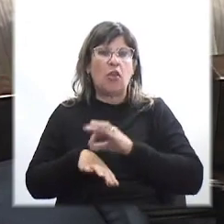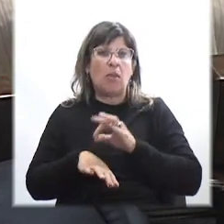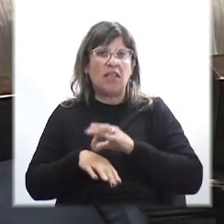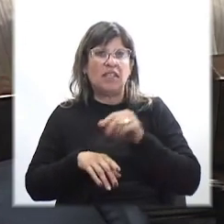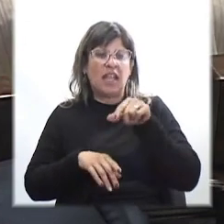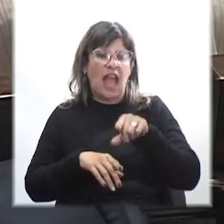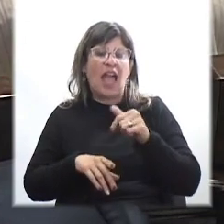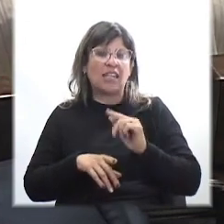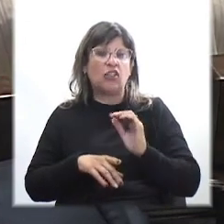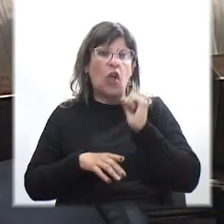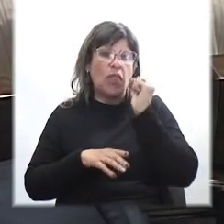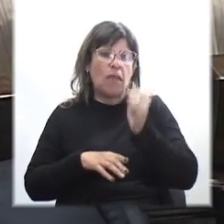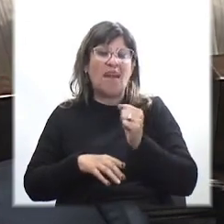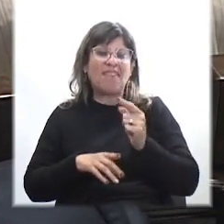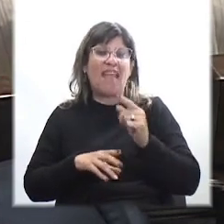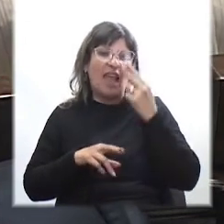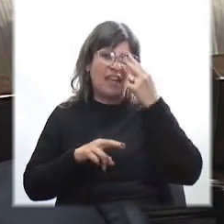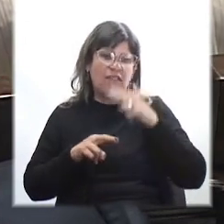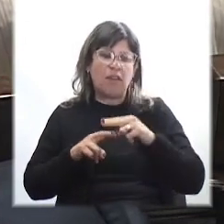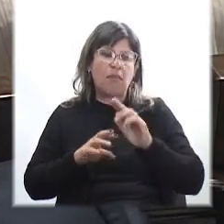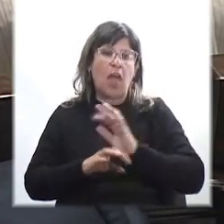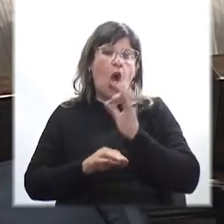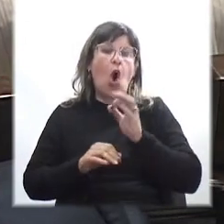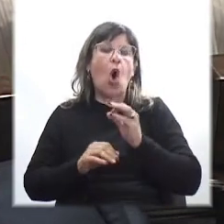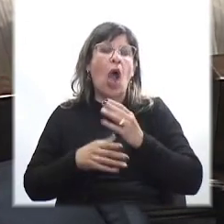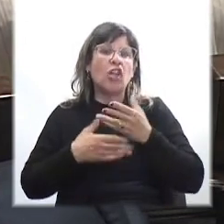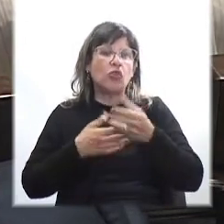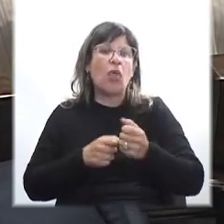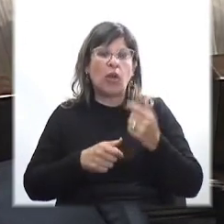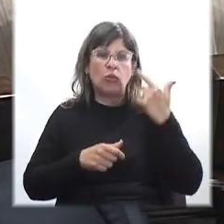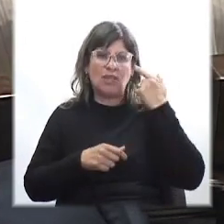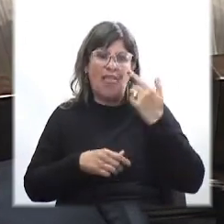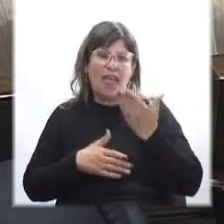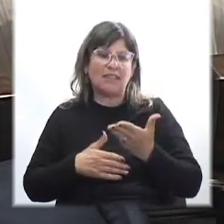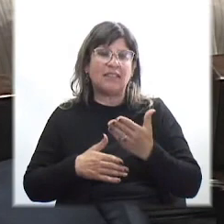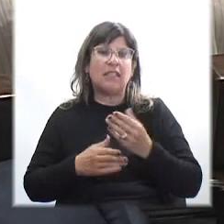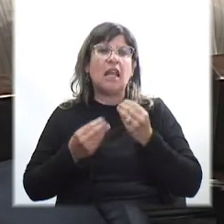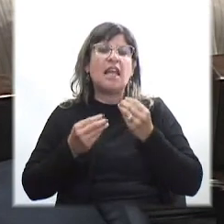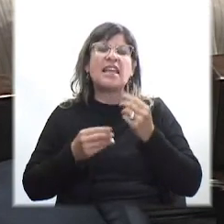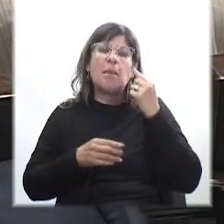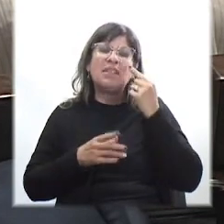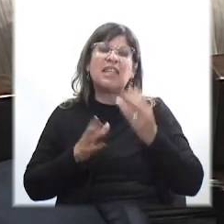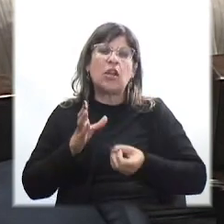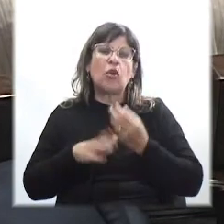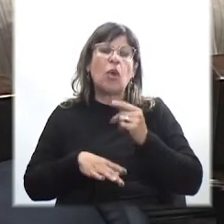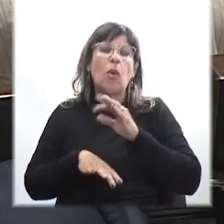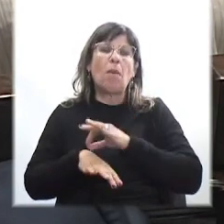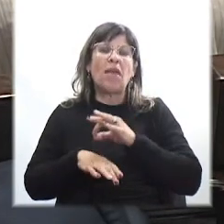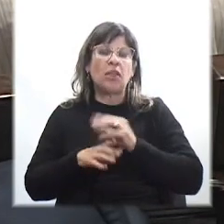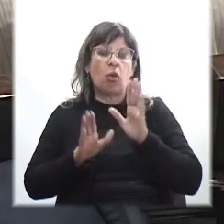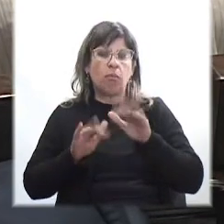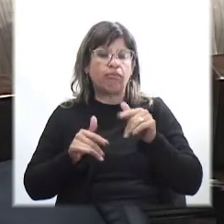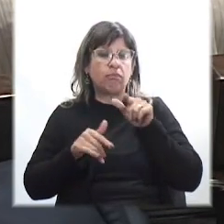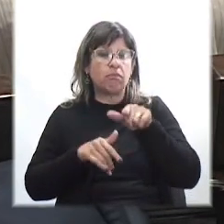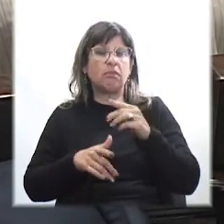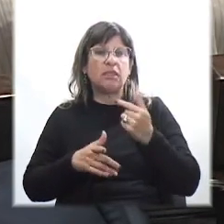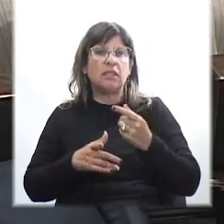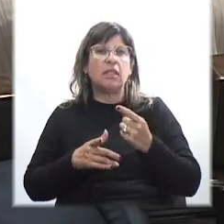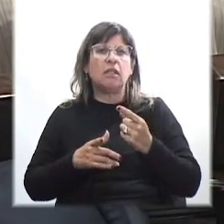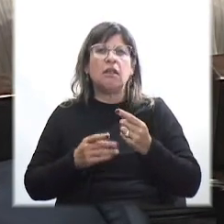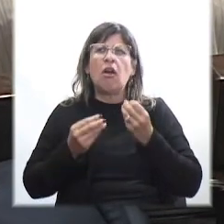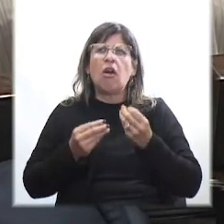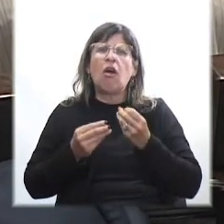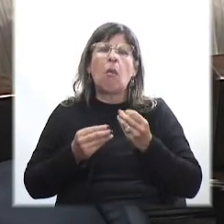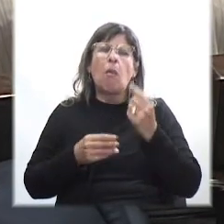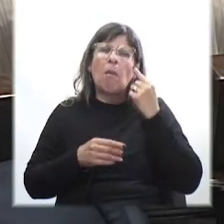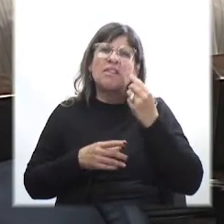al siniestro arte de matar enfermos o ayudarlos a suicidar. ¿Qué pensarán los nuevos médicos de sí mismos cuántos